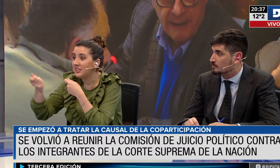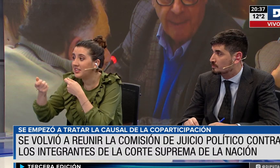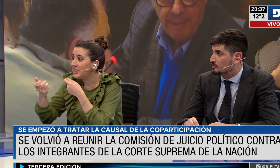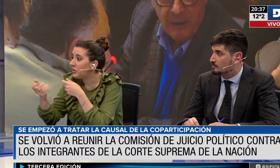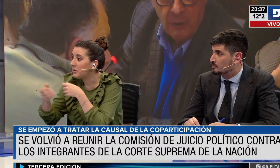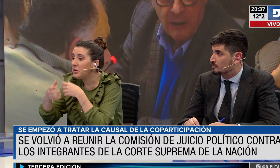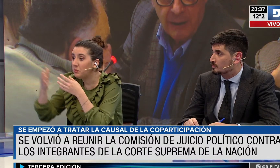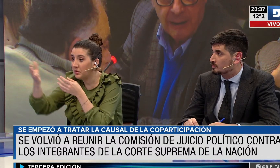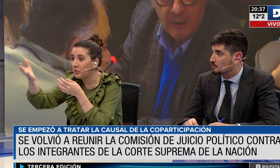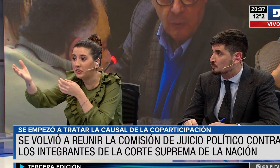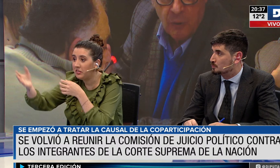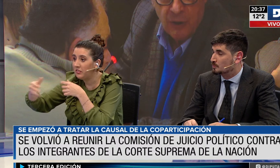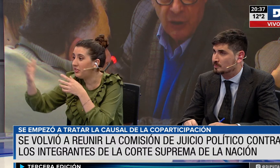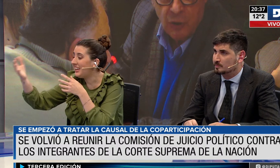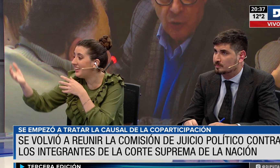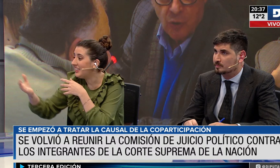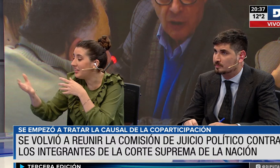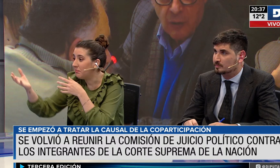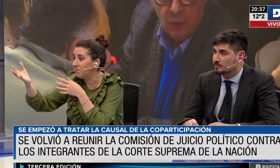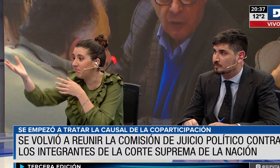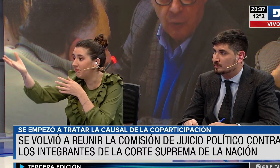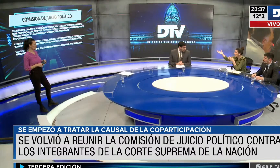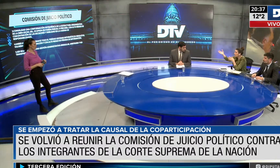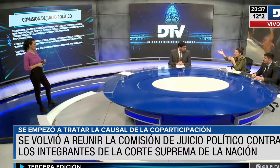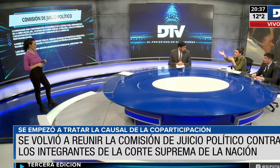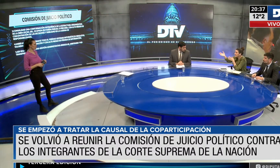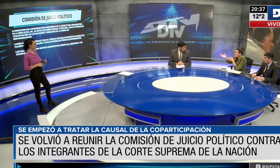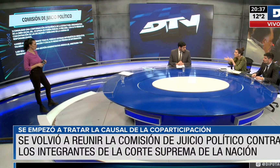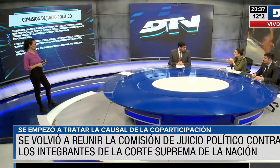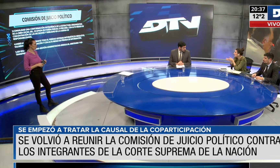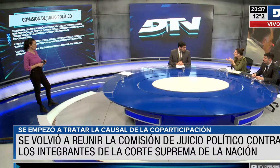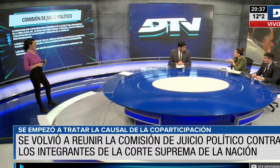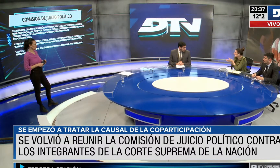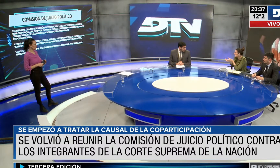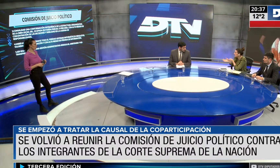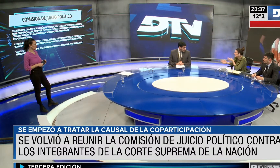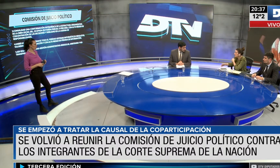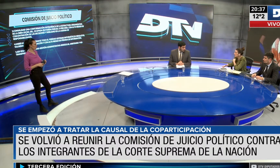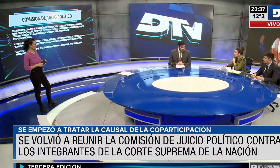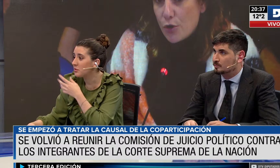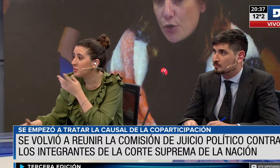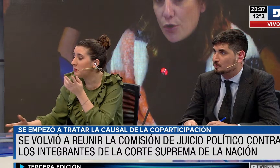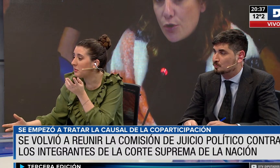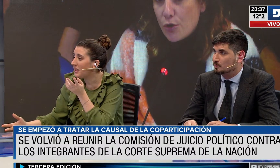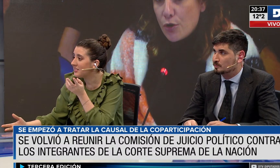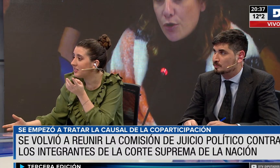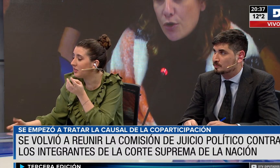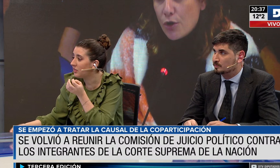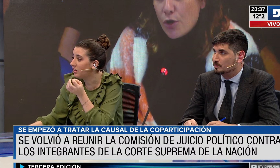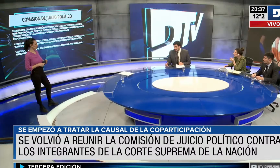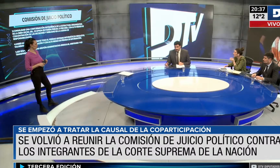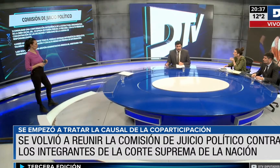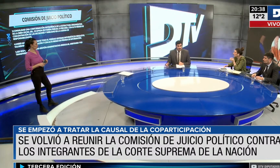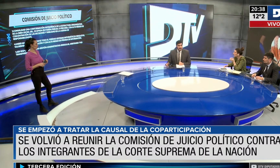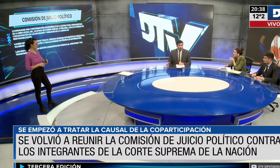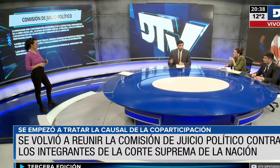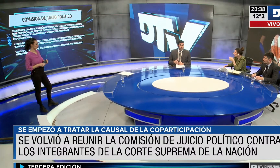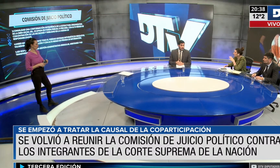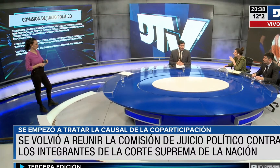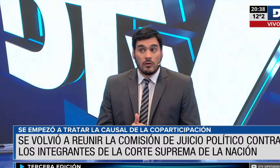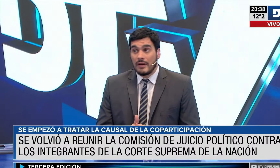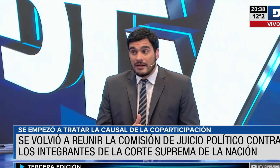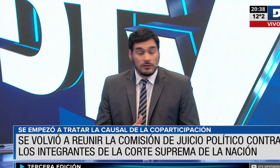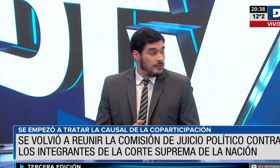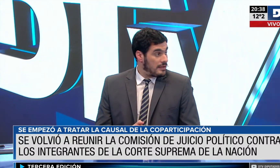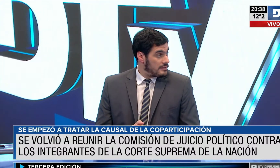podían acceder a un remedio por una cuestión de falta de organización de la información. Claro, imaginamos si la obra social funcionaba mal.